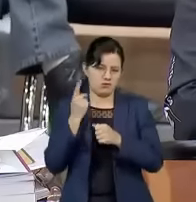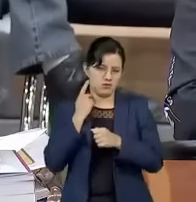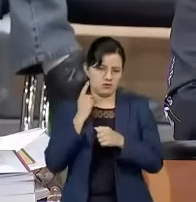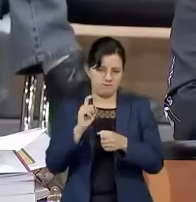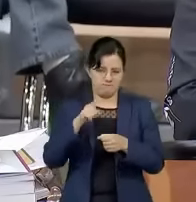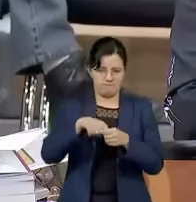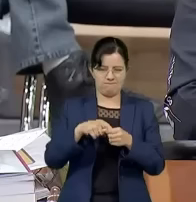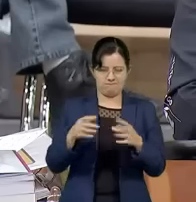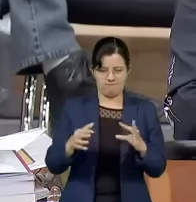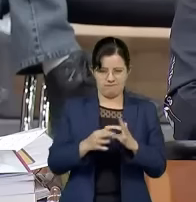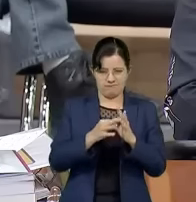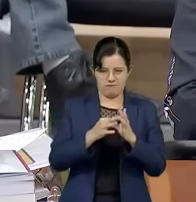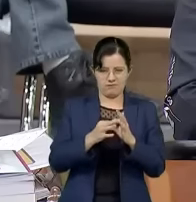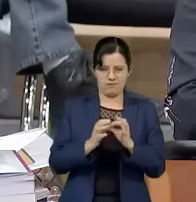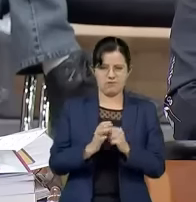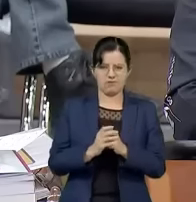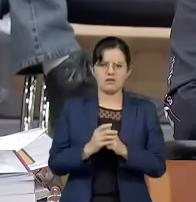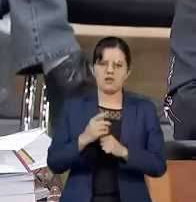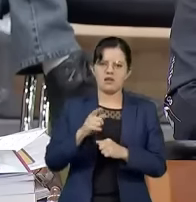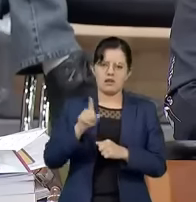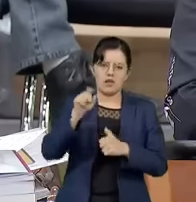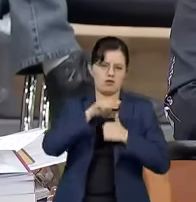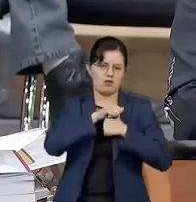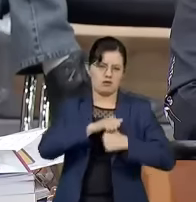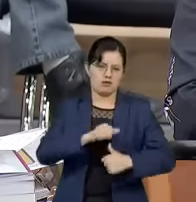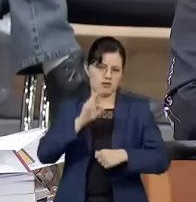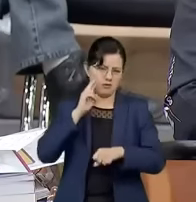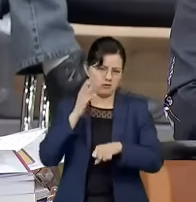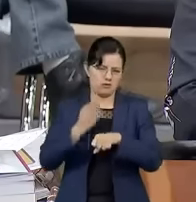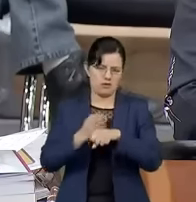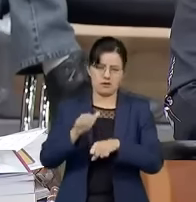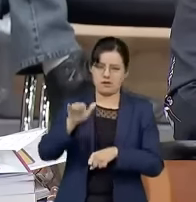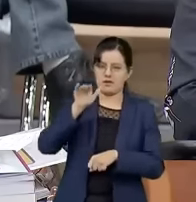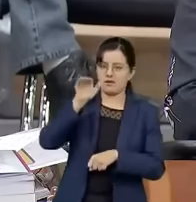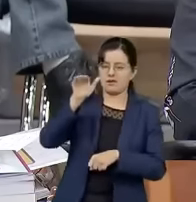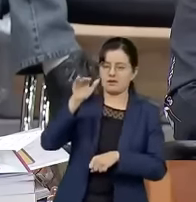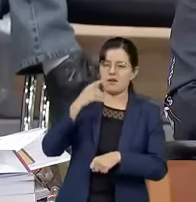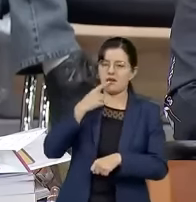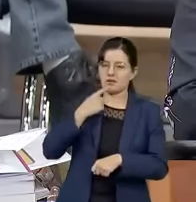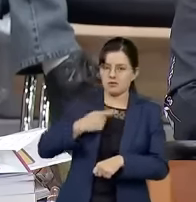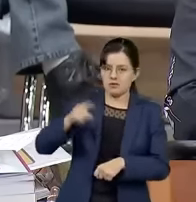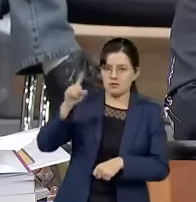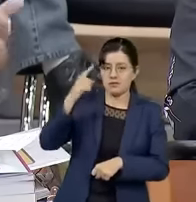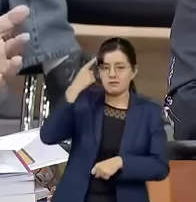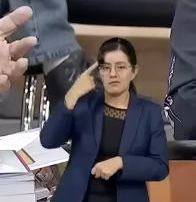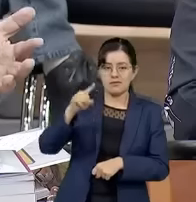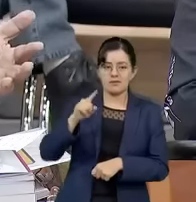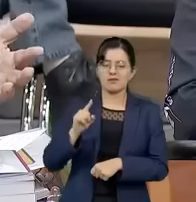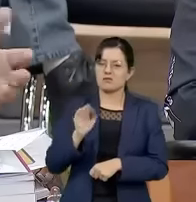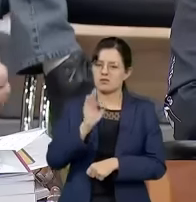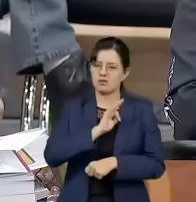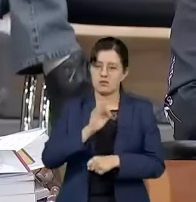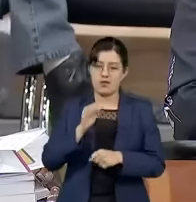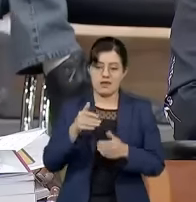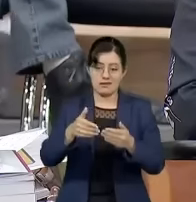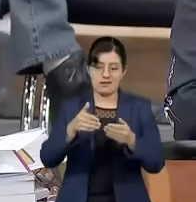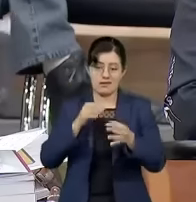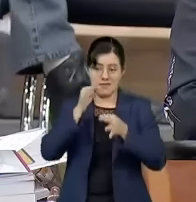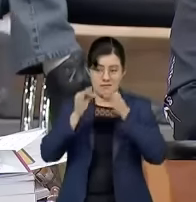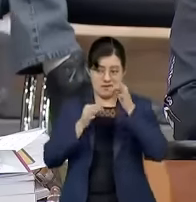interpuso los recursos ante las autoridades correspondientes para tratar de tener estas campañas